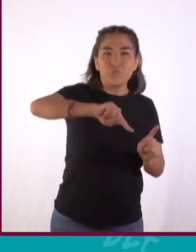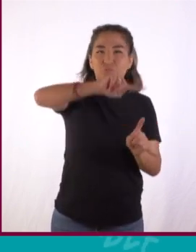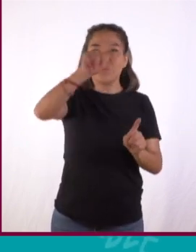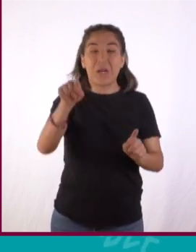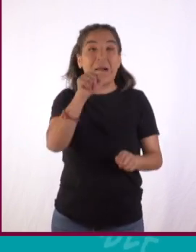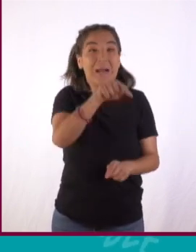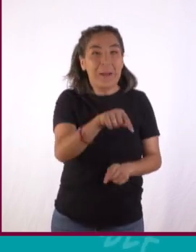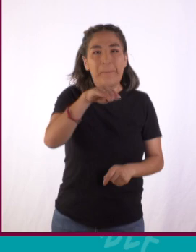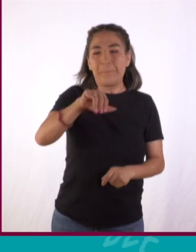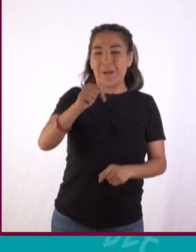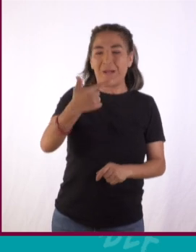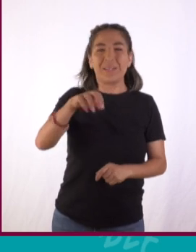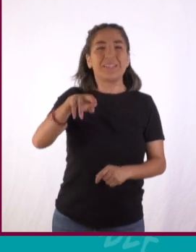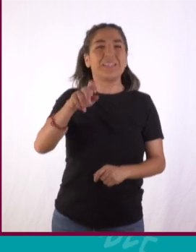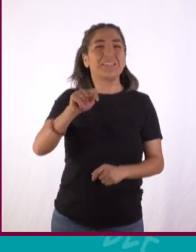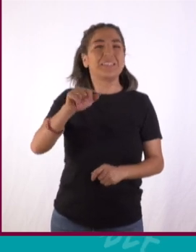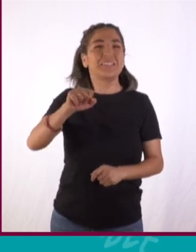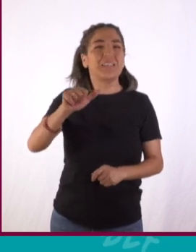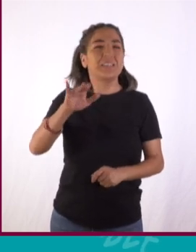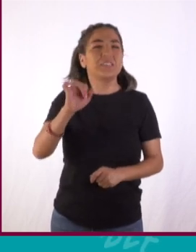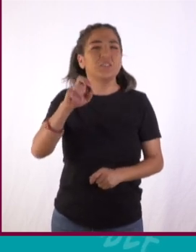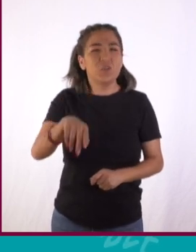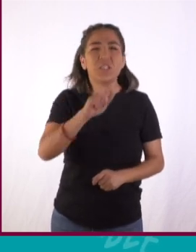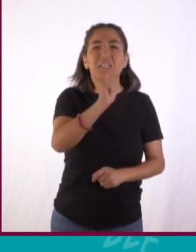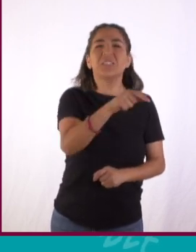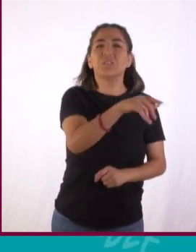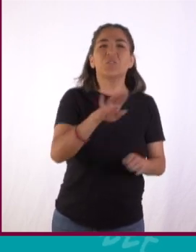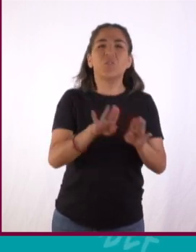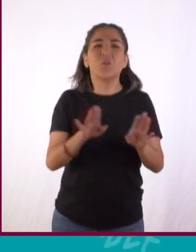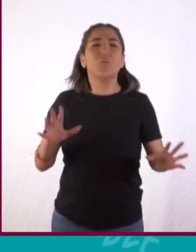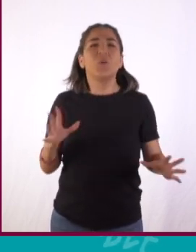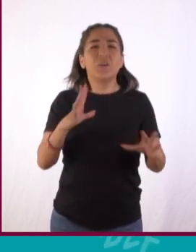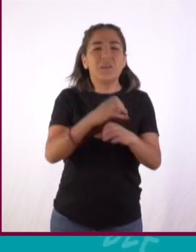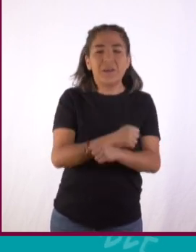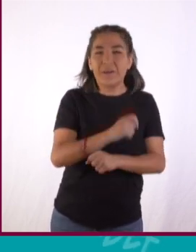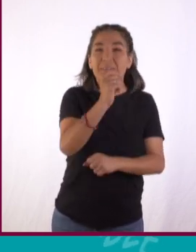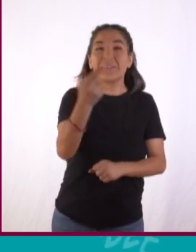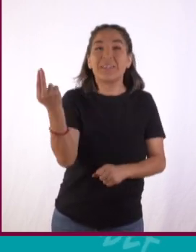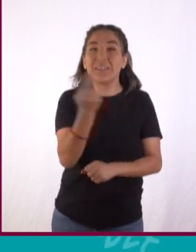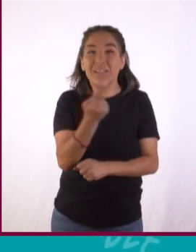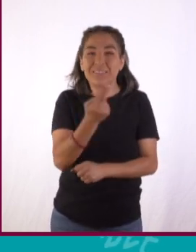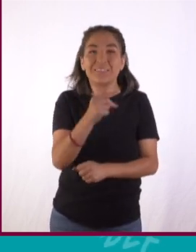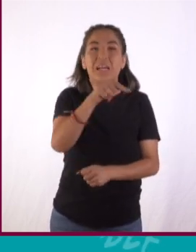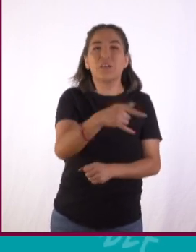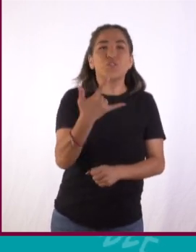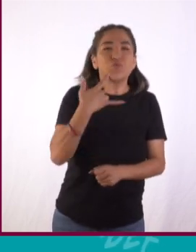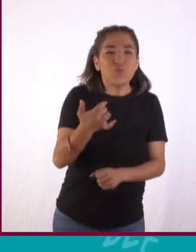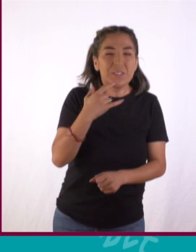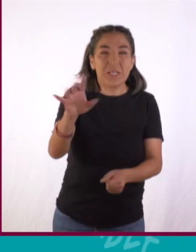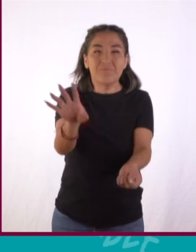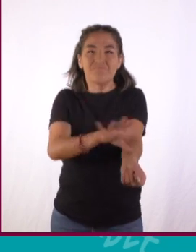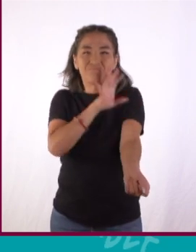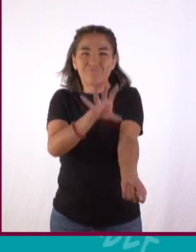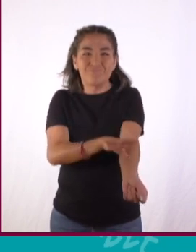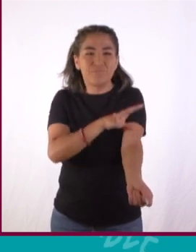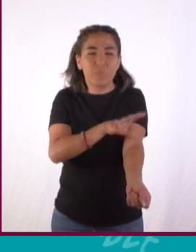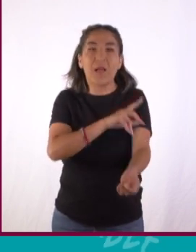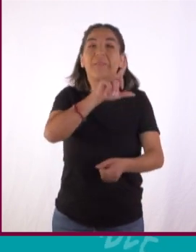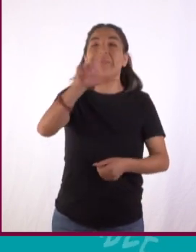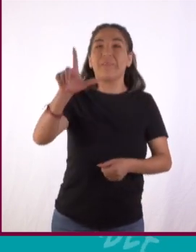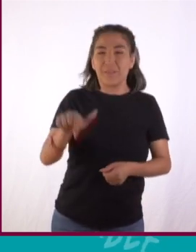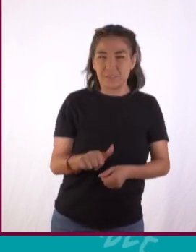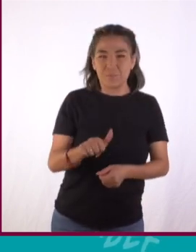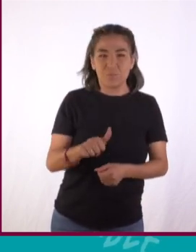misma que es la magnetización. Su forma curvada responde a que la magnetización necesita de un esfuerzo